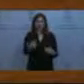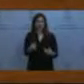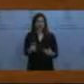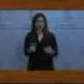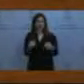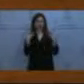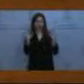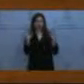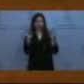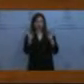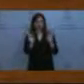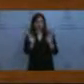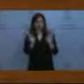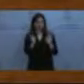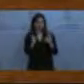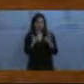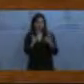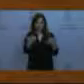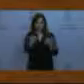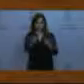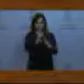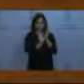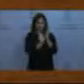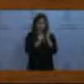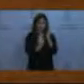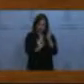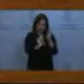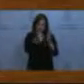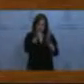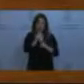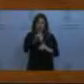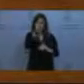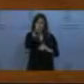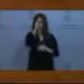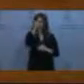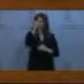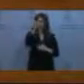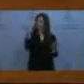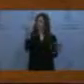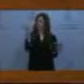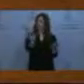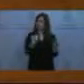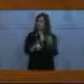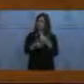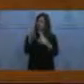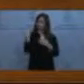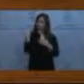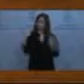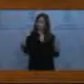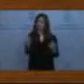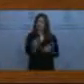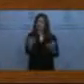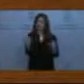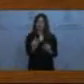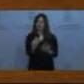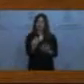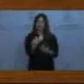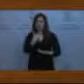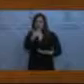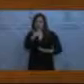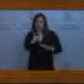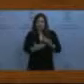introdujeron esto en el texto. Porque lo primero que me vino a la memoria, bueno, pues fue algún paso poco